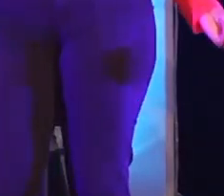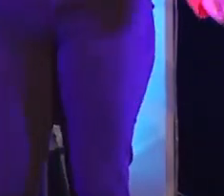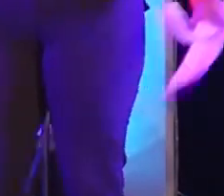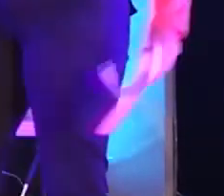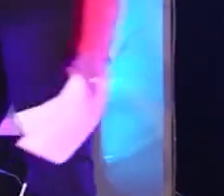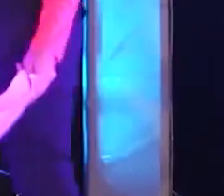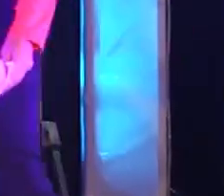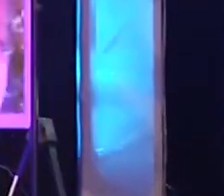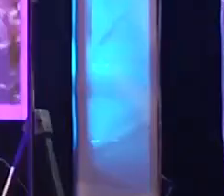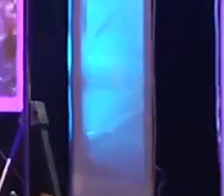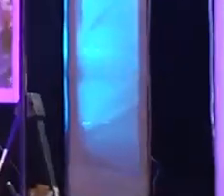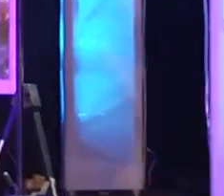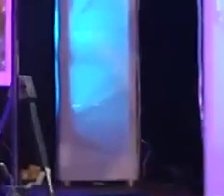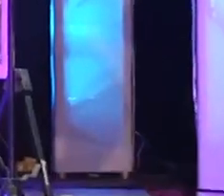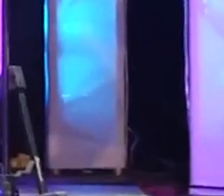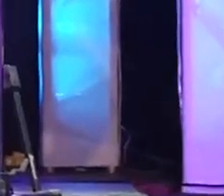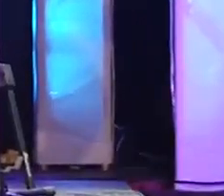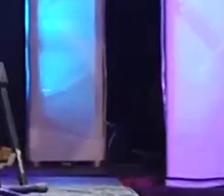Lagrota.